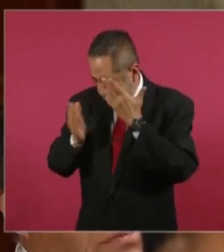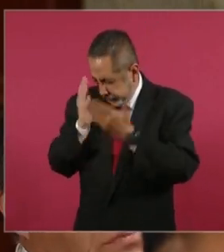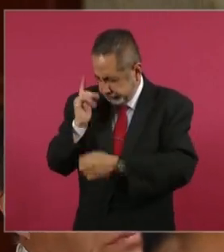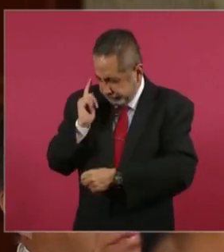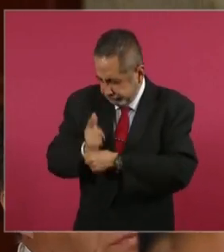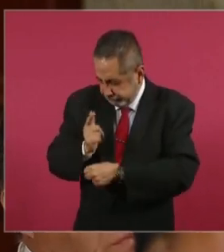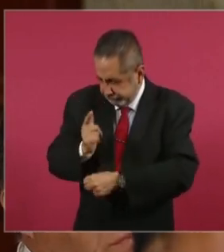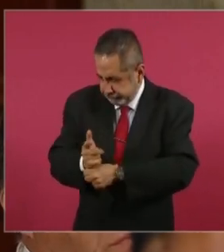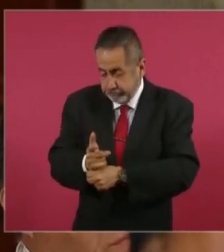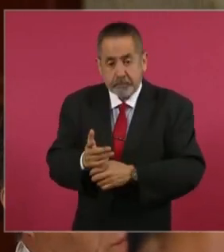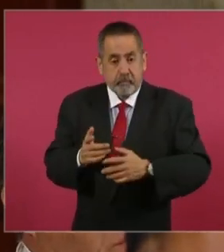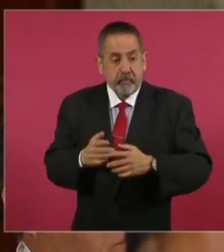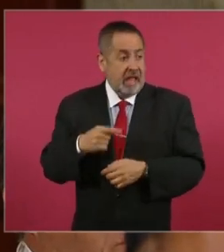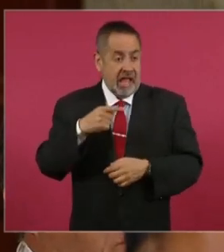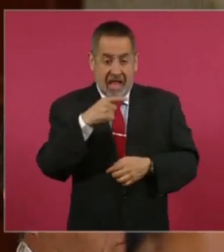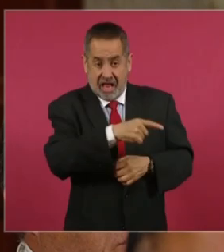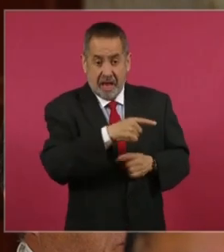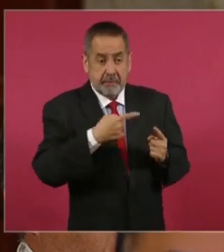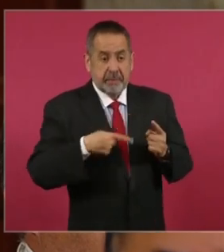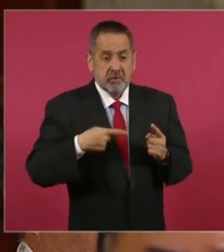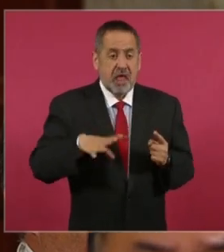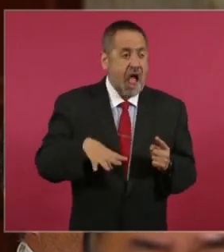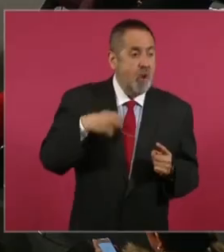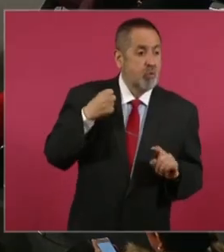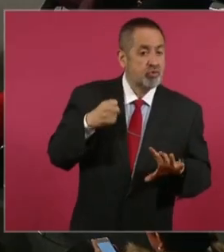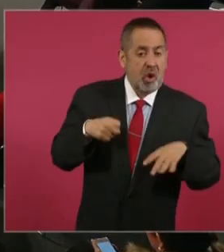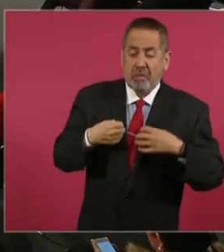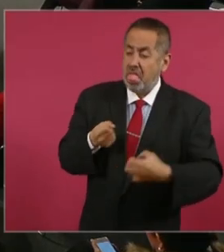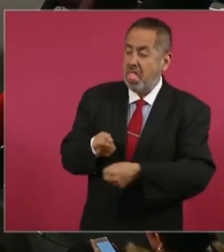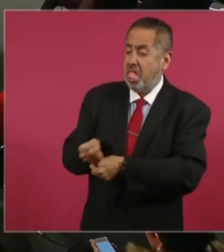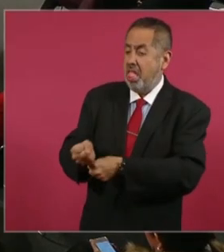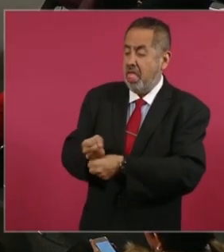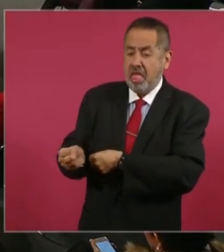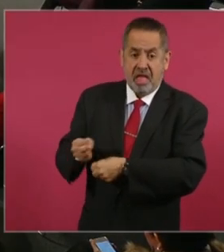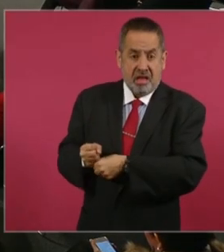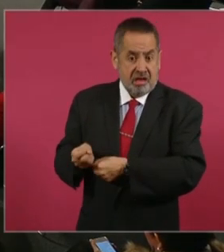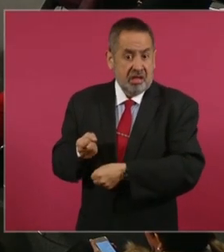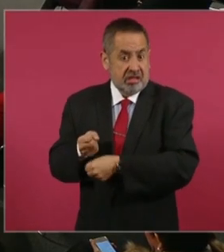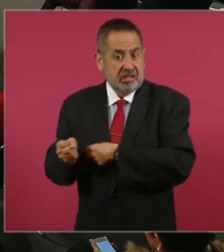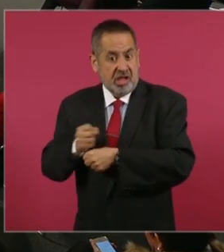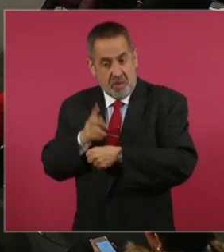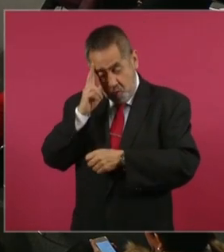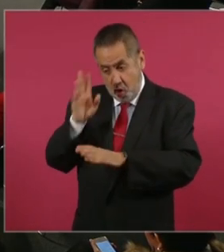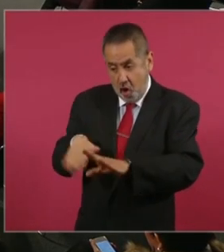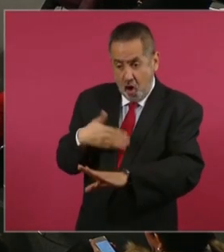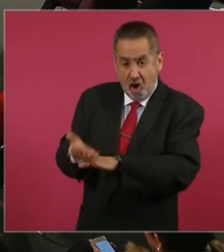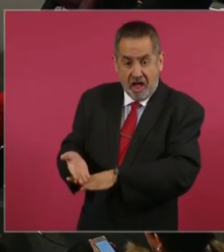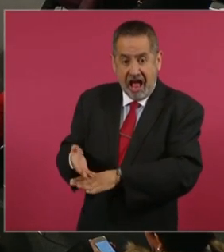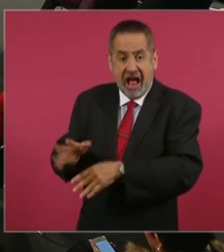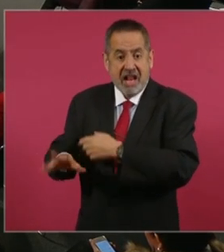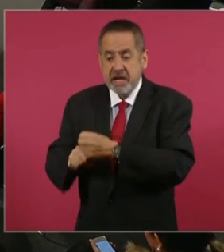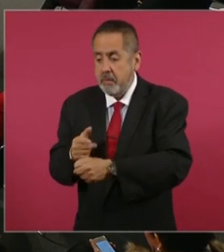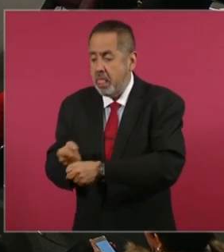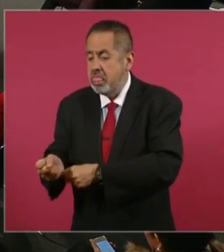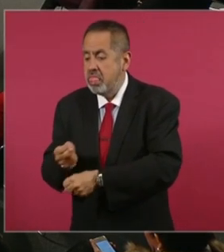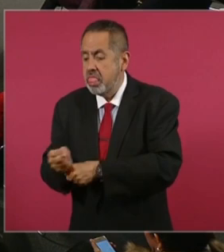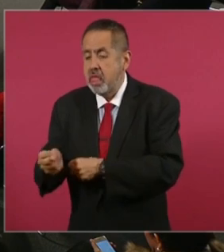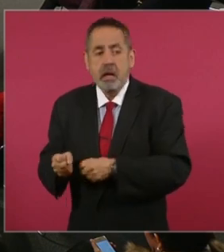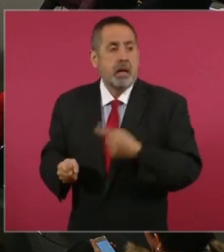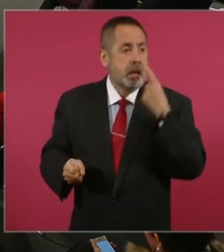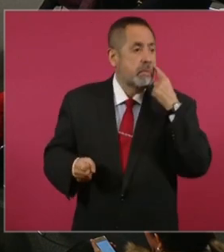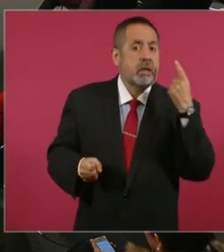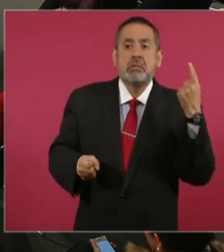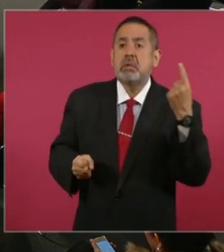constancia de que los abusadores suelen utilizar la amenaza de ejercer violencia contra un animal con el fin de